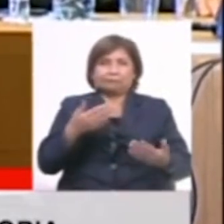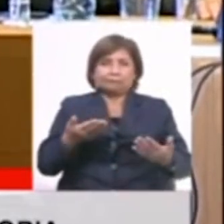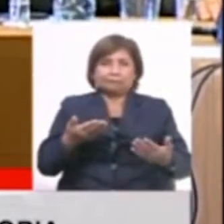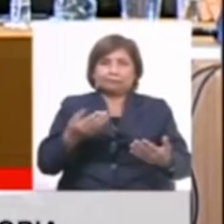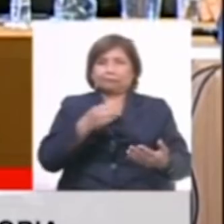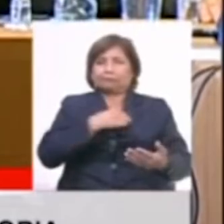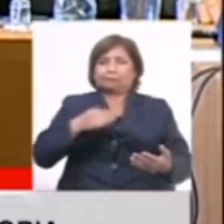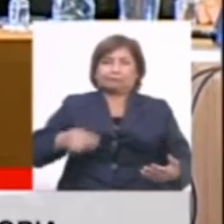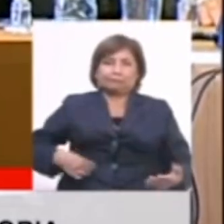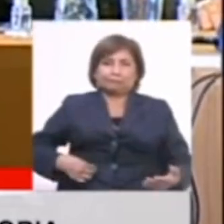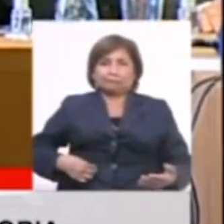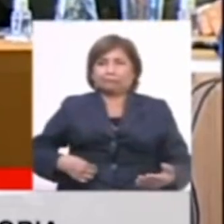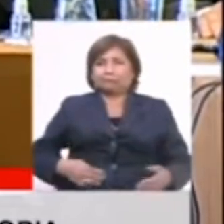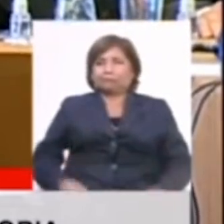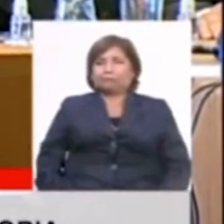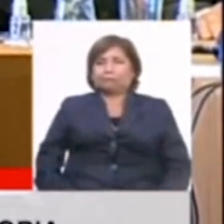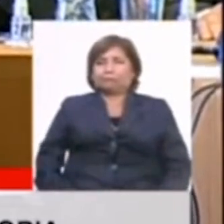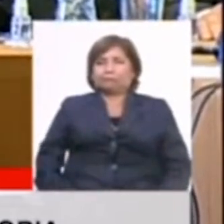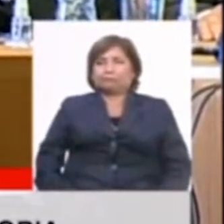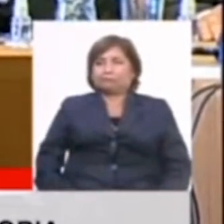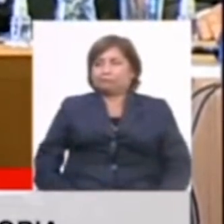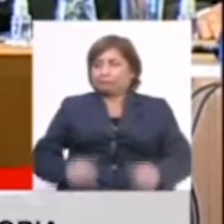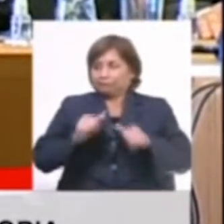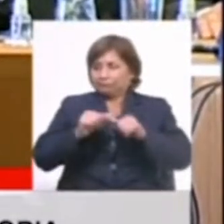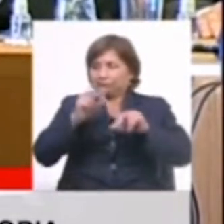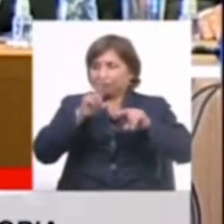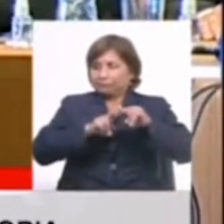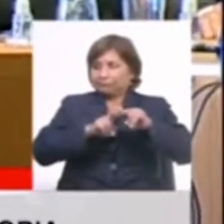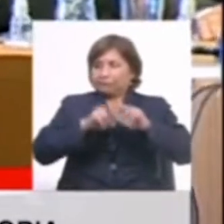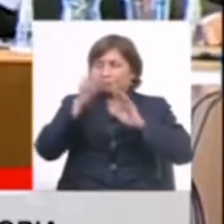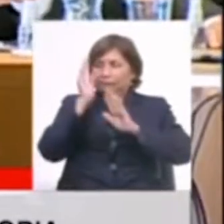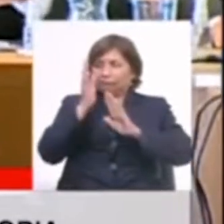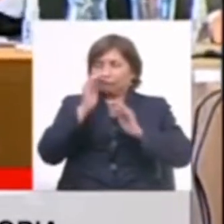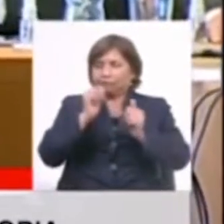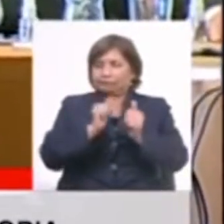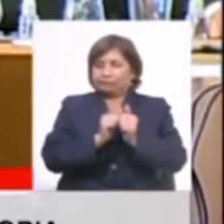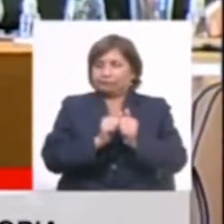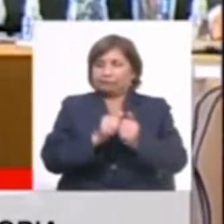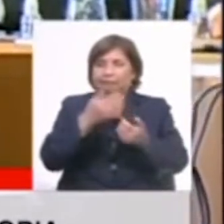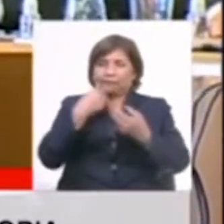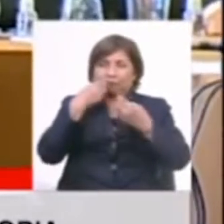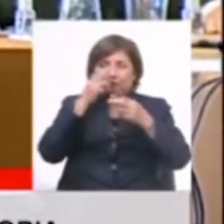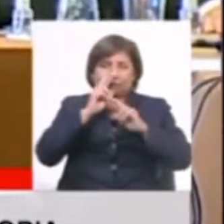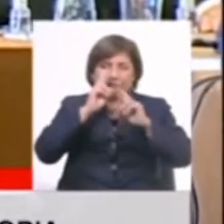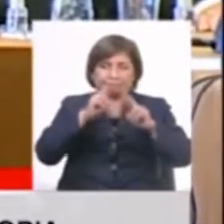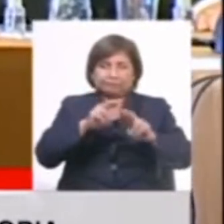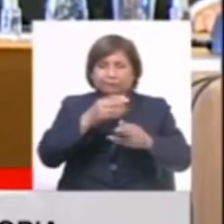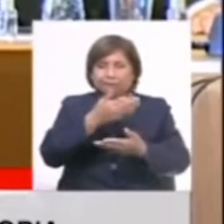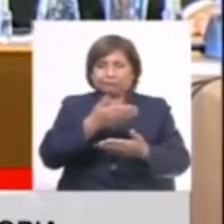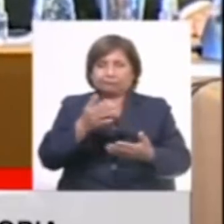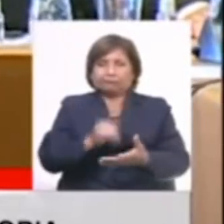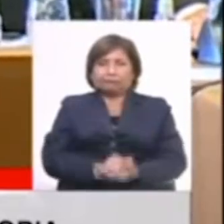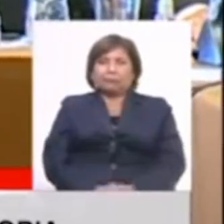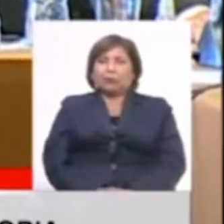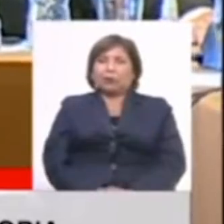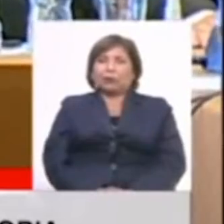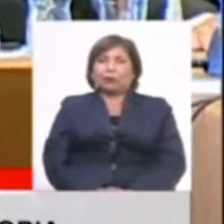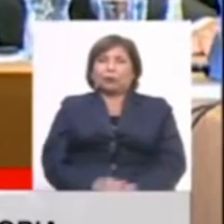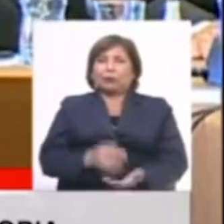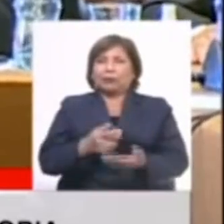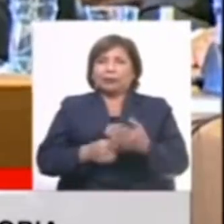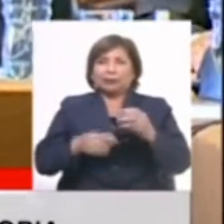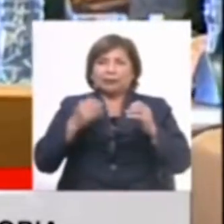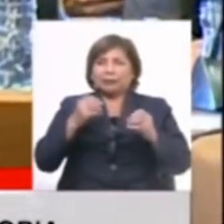nuestros ministros que no van a permanecer en su lugar, sustentando y dando respuestas a lo que